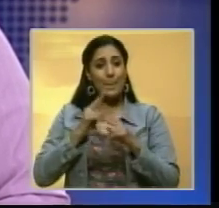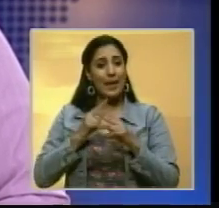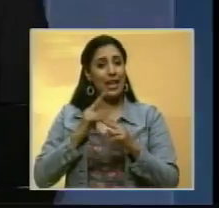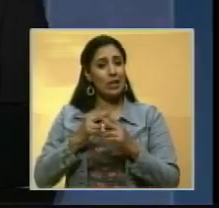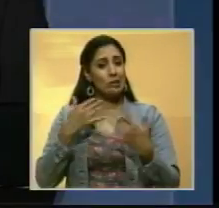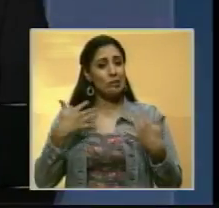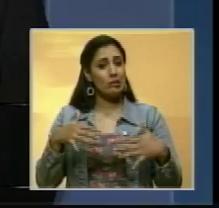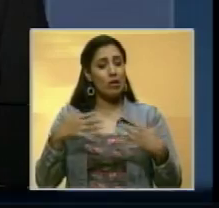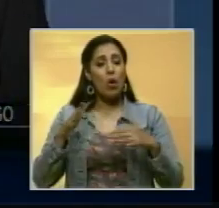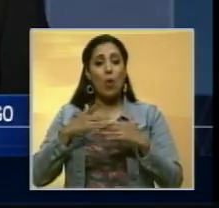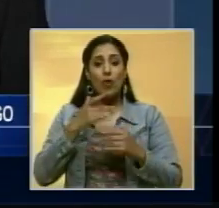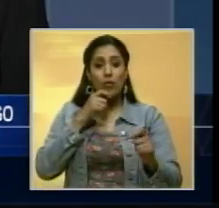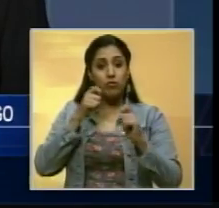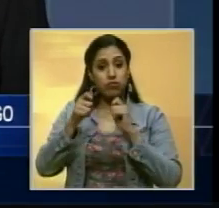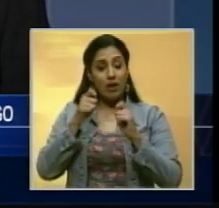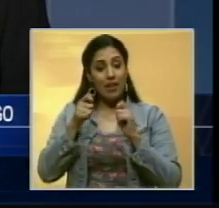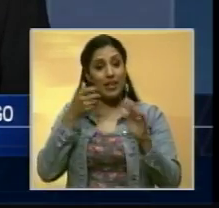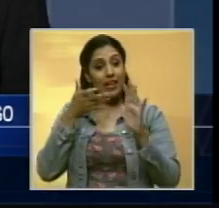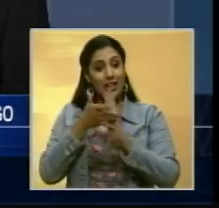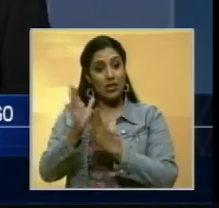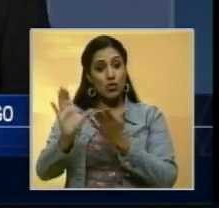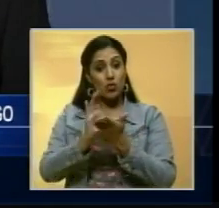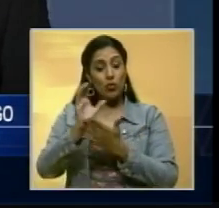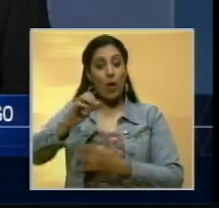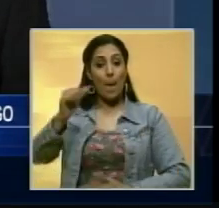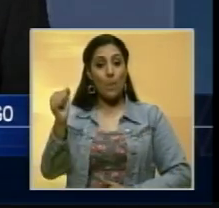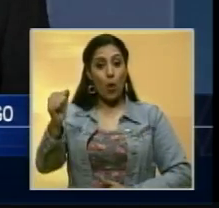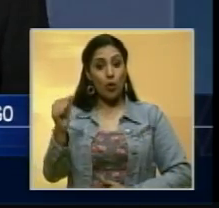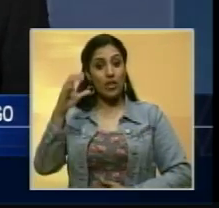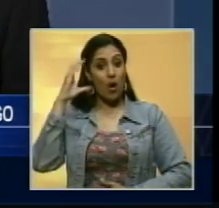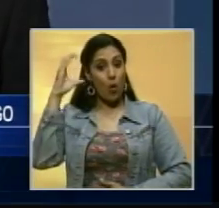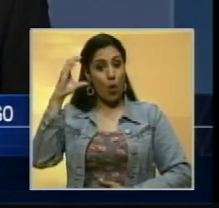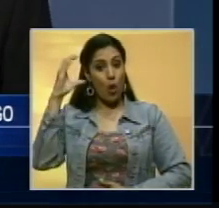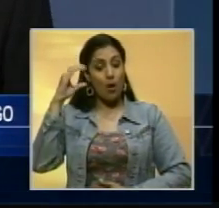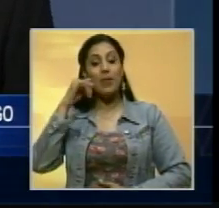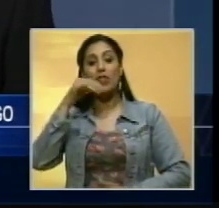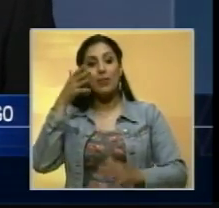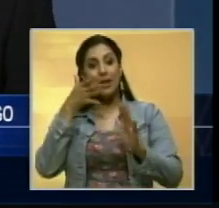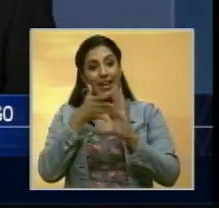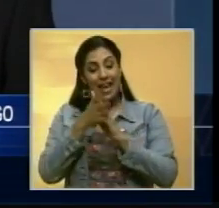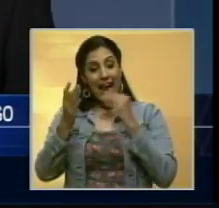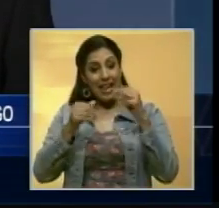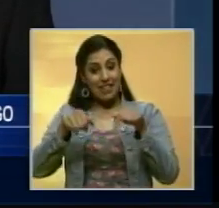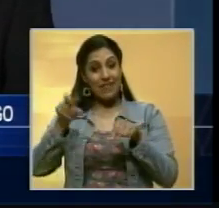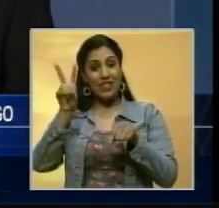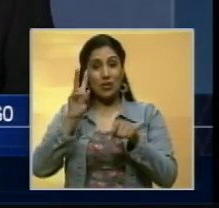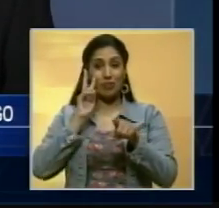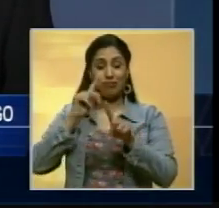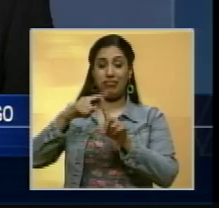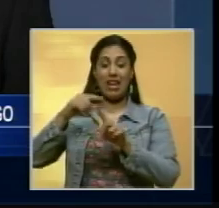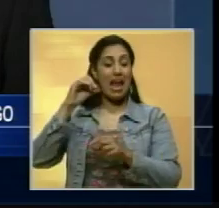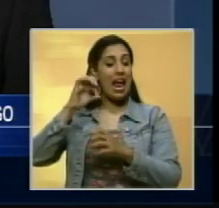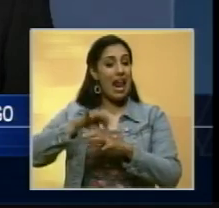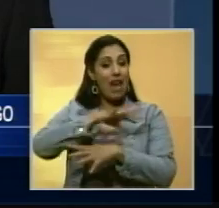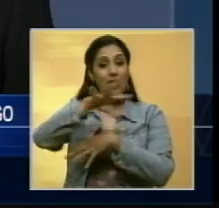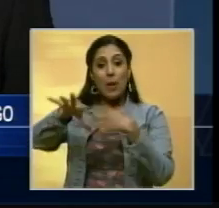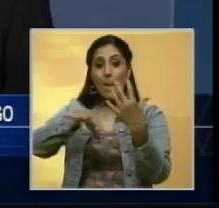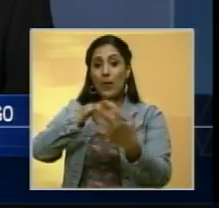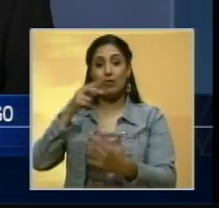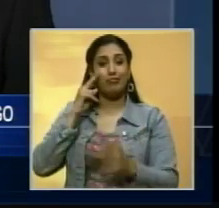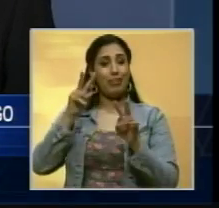peligro. Durante una rueda de prensa en la ciudad de Bogotá, Colombia, Schulz indicó que los hechos en Venezuela son dramáticos